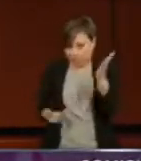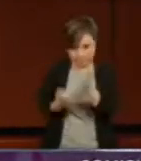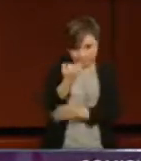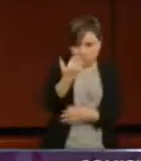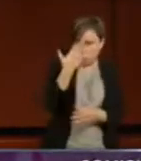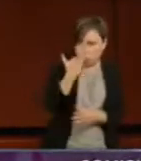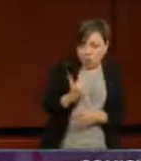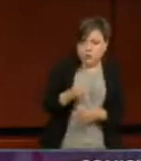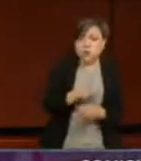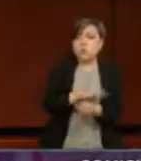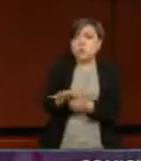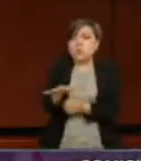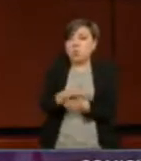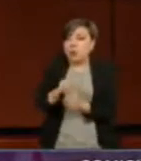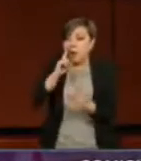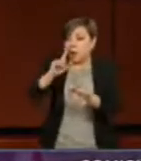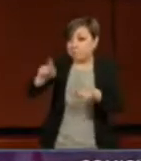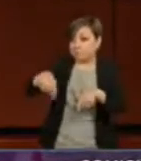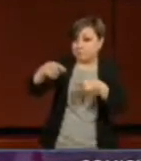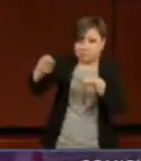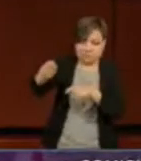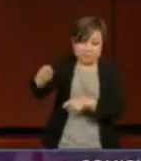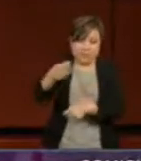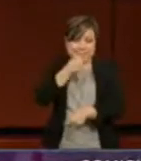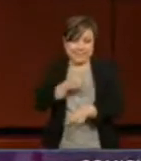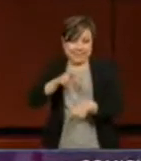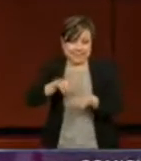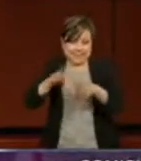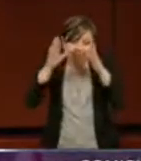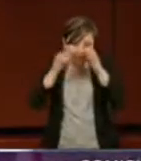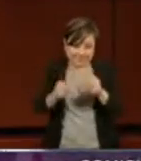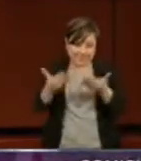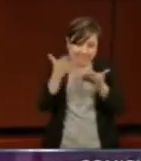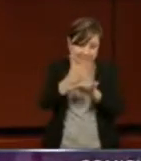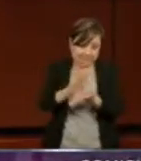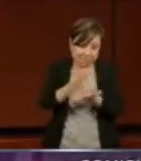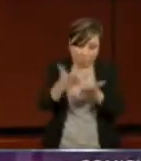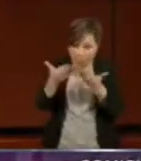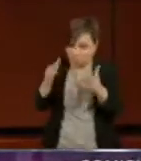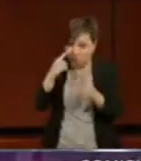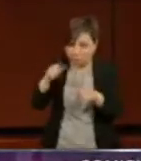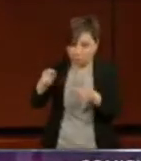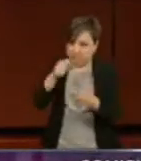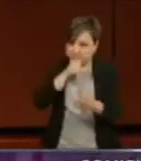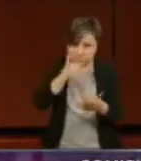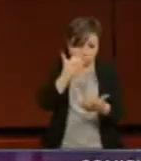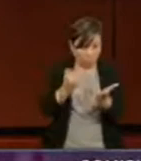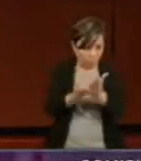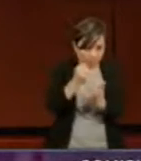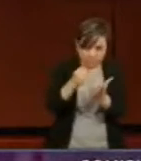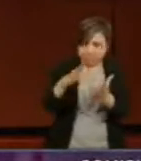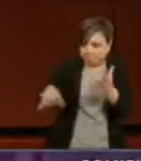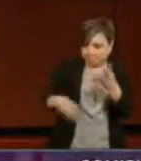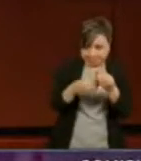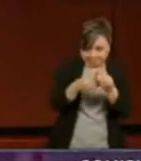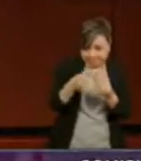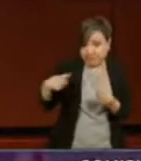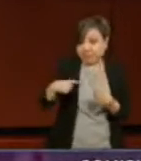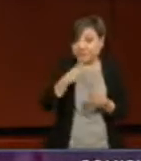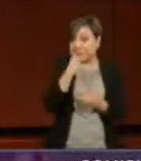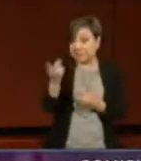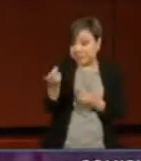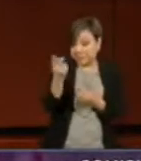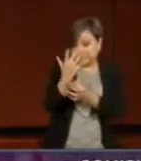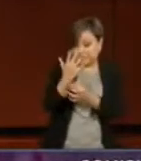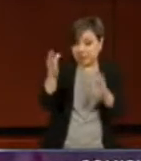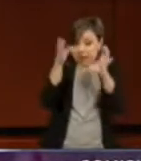caso de la ratificación del titular de la Secretaría de Hacienda y Crédito Público. Ello sin mencionar que arbitrariamente se ha